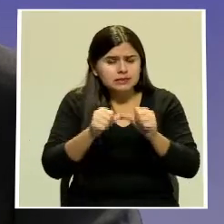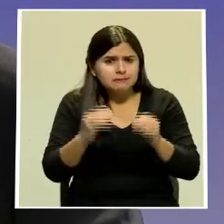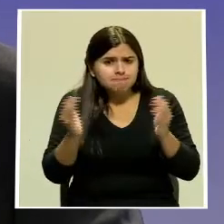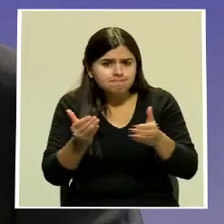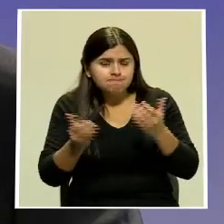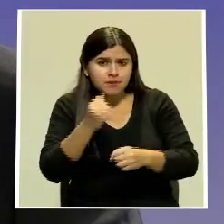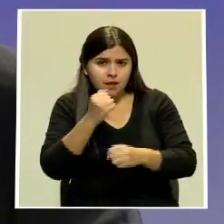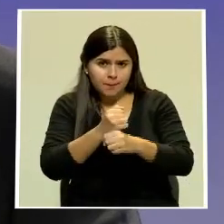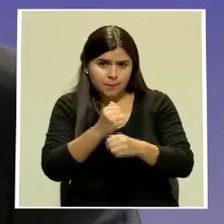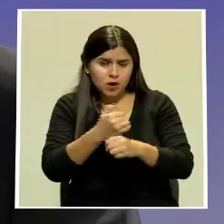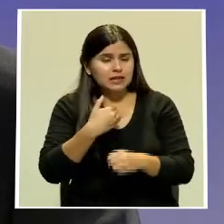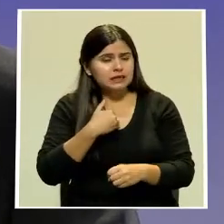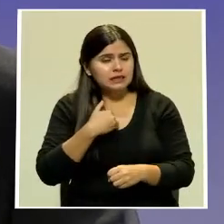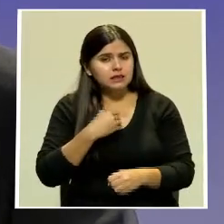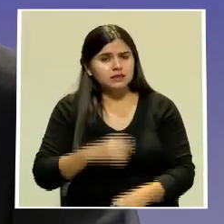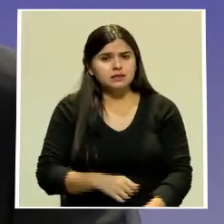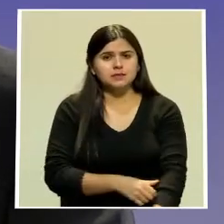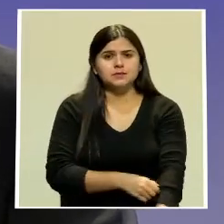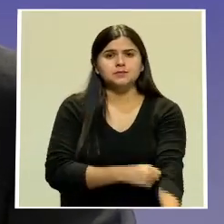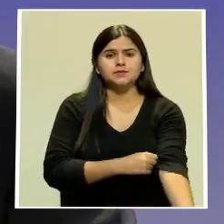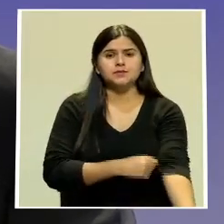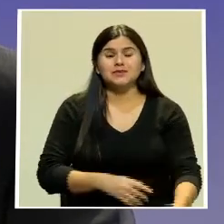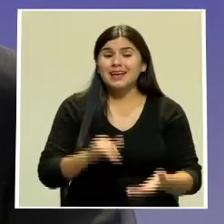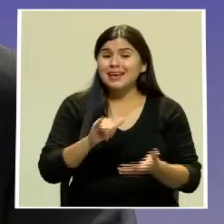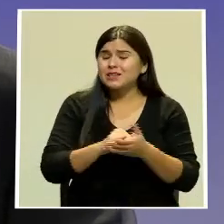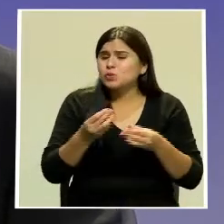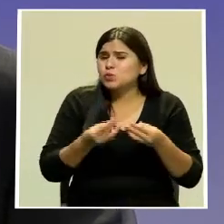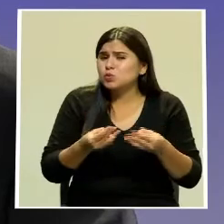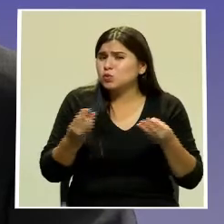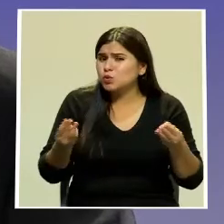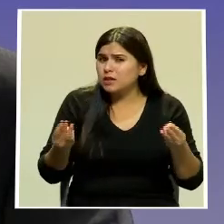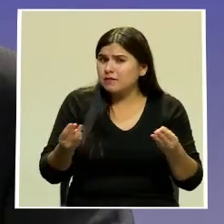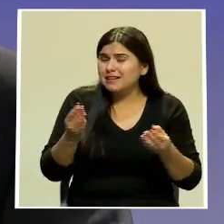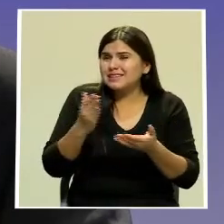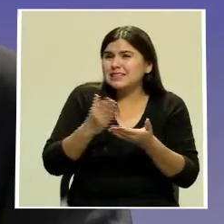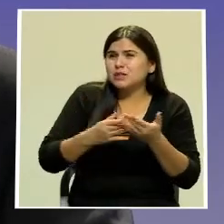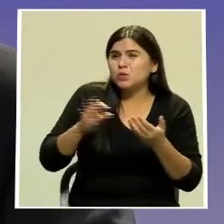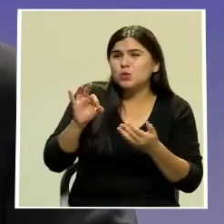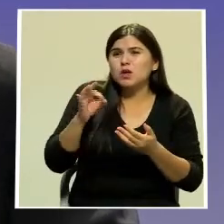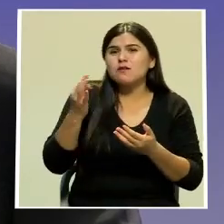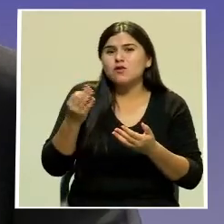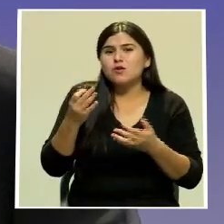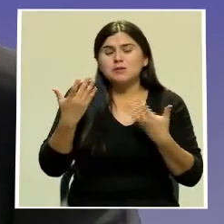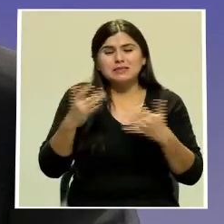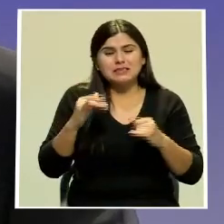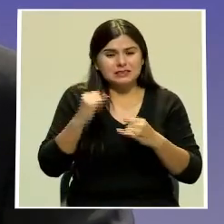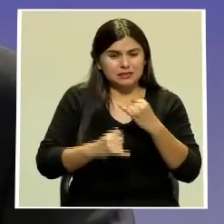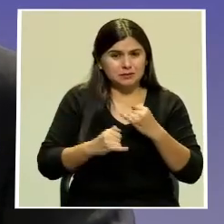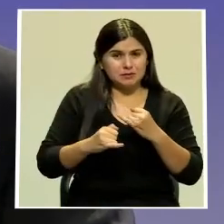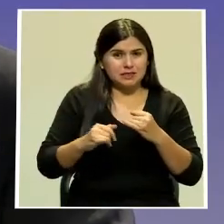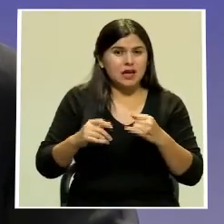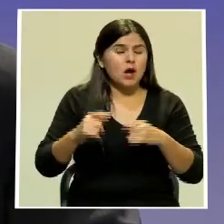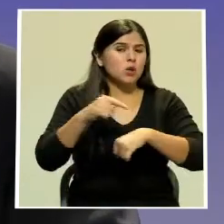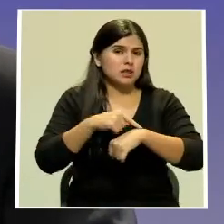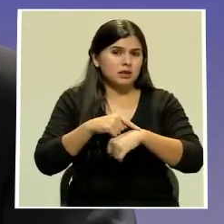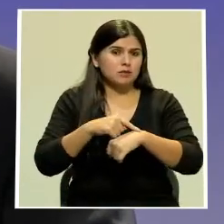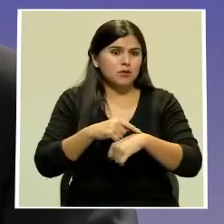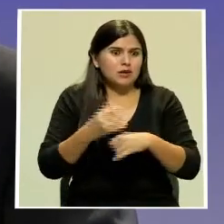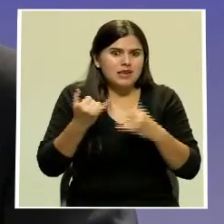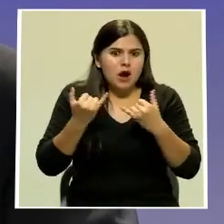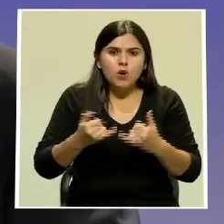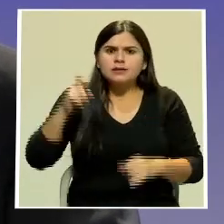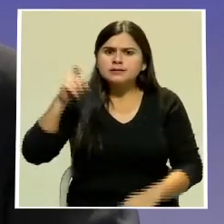merece. Eso, digamos, es una herramienta que de alguna manera ha cumplido su ciclo y como región debemos empezar ya a pensar